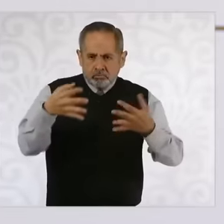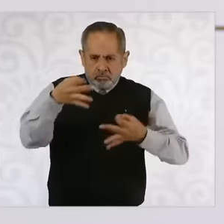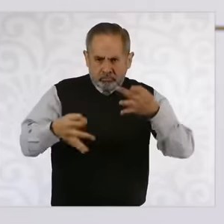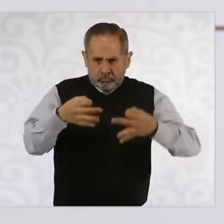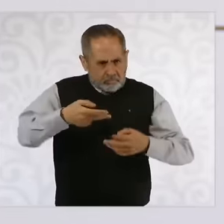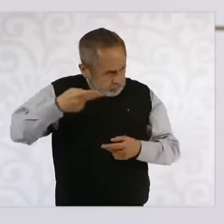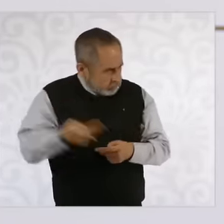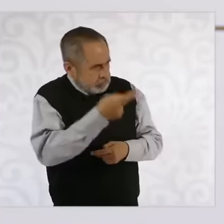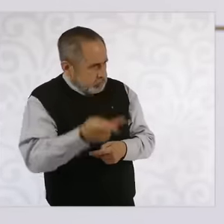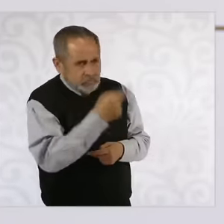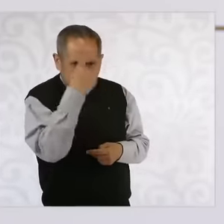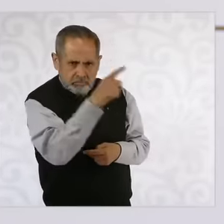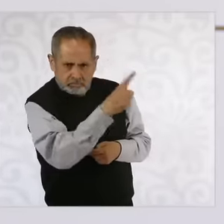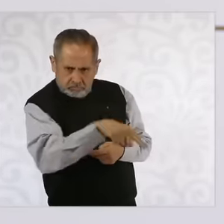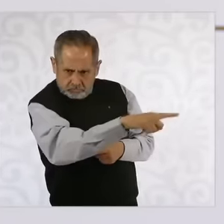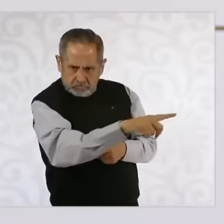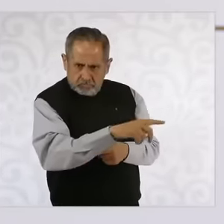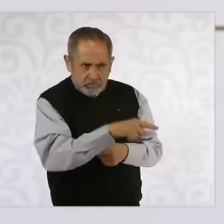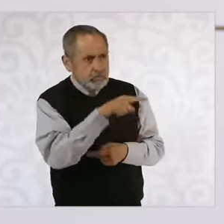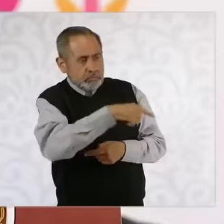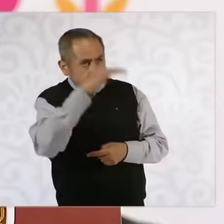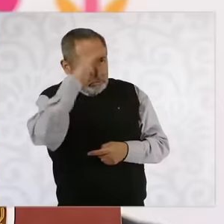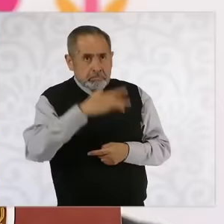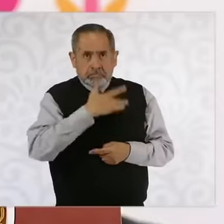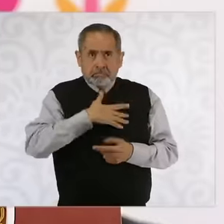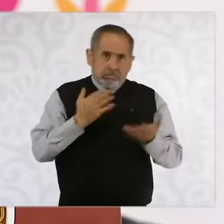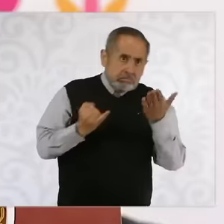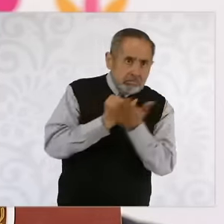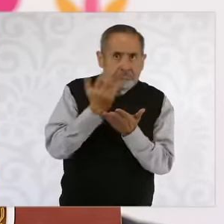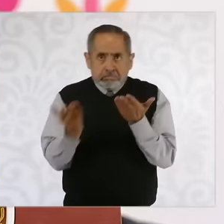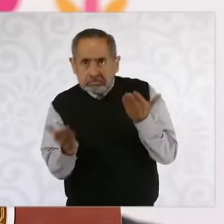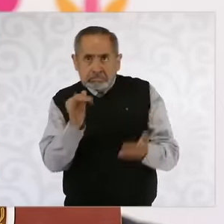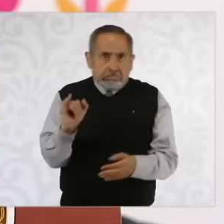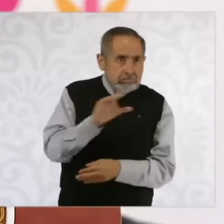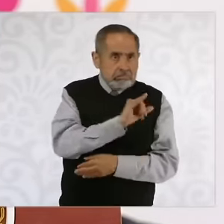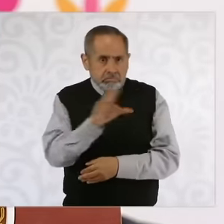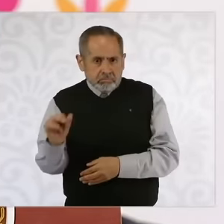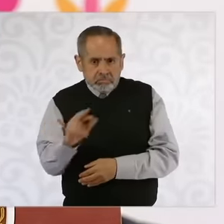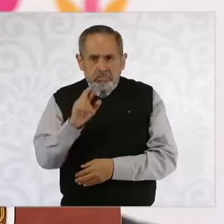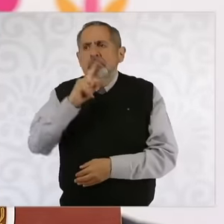Corte si ya sopesaron bien su decisión?